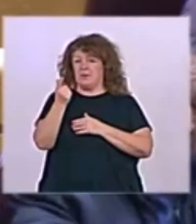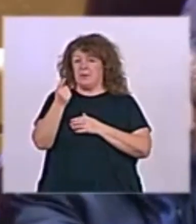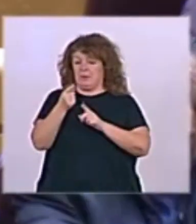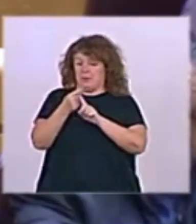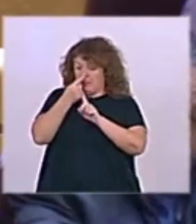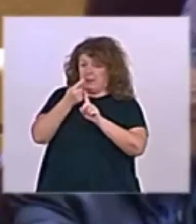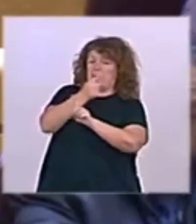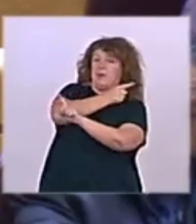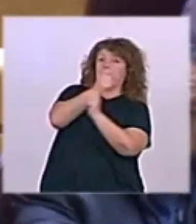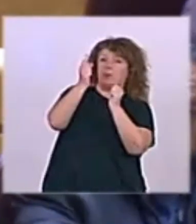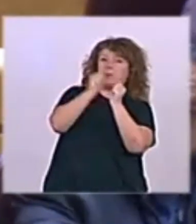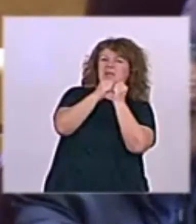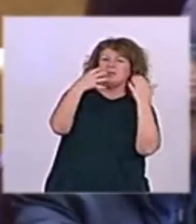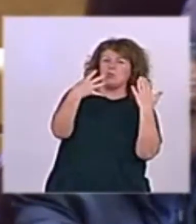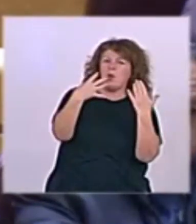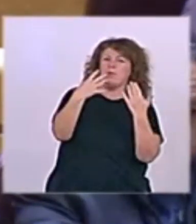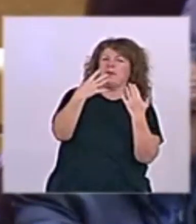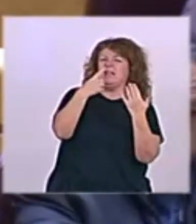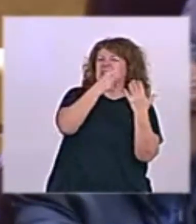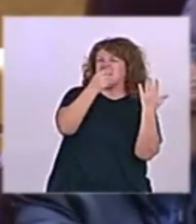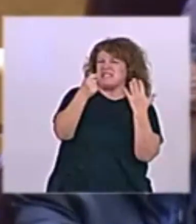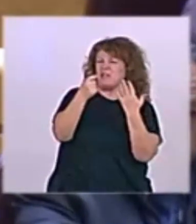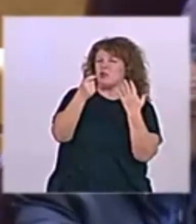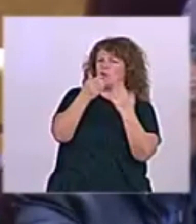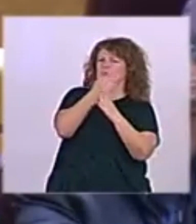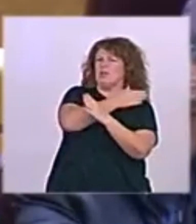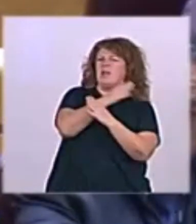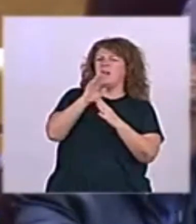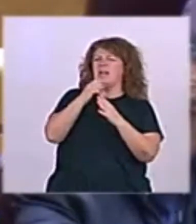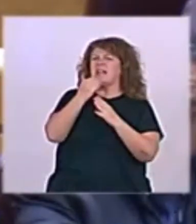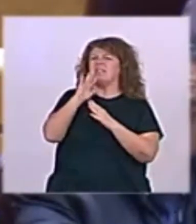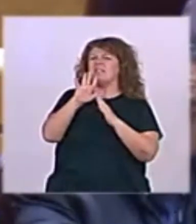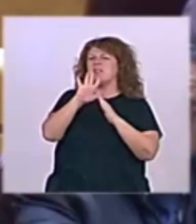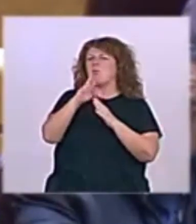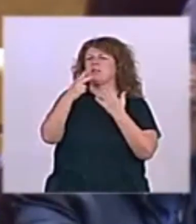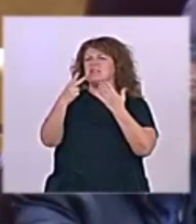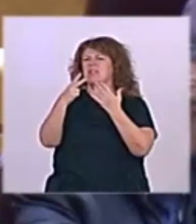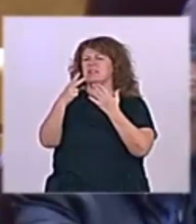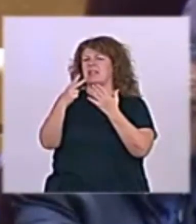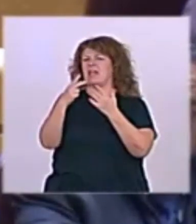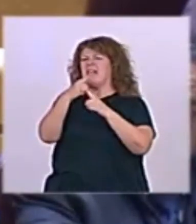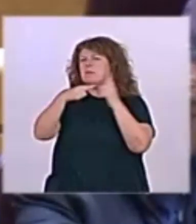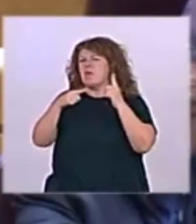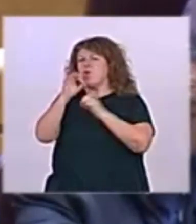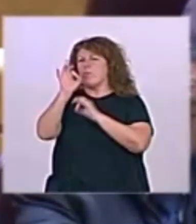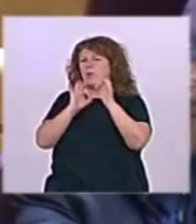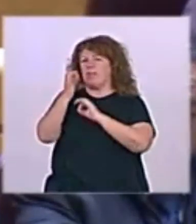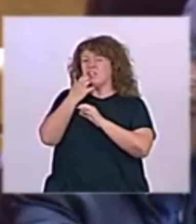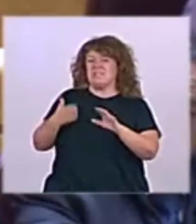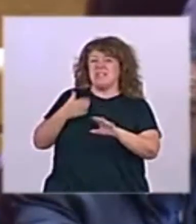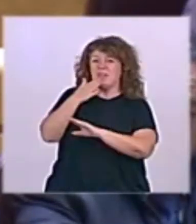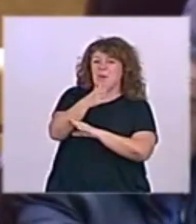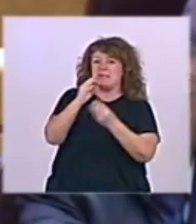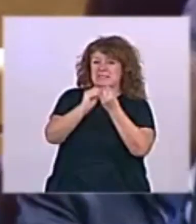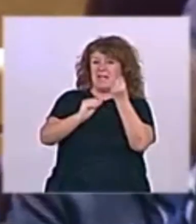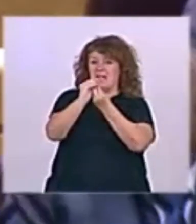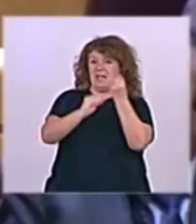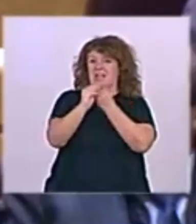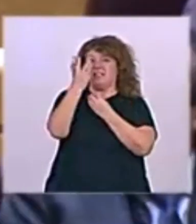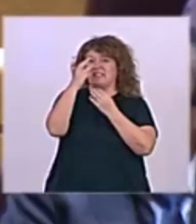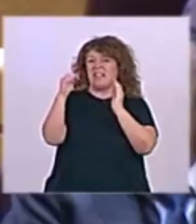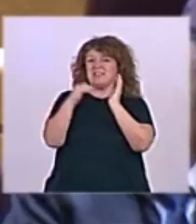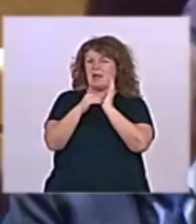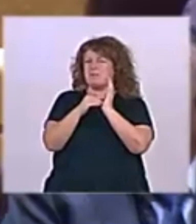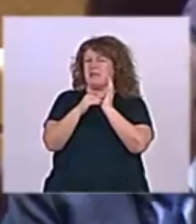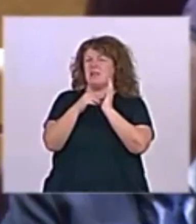57.5% Si vamos a Canarias 30.705 Un 111.2% Más Realmente